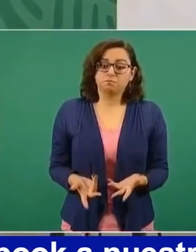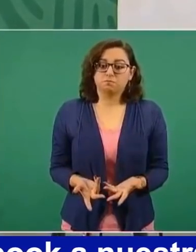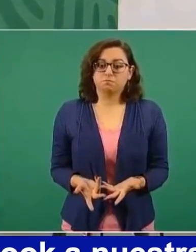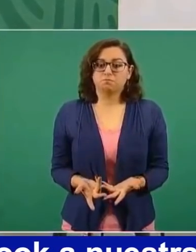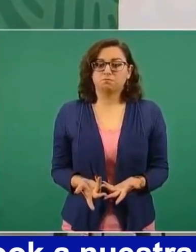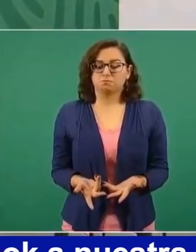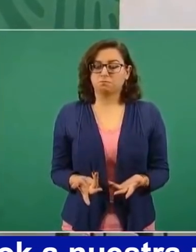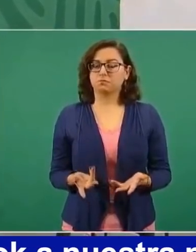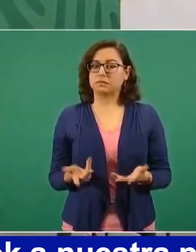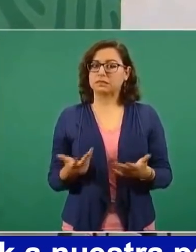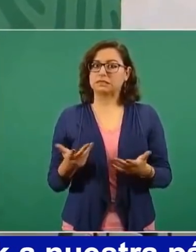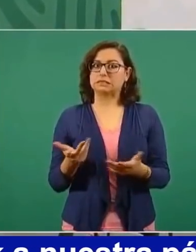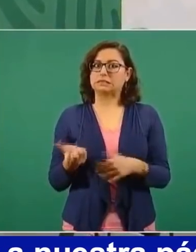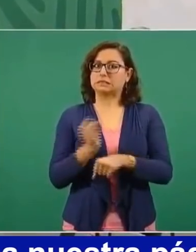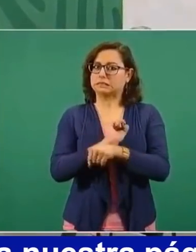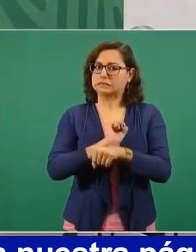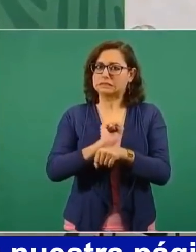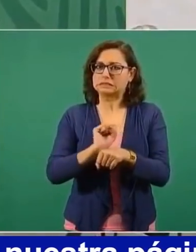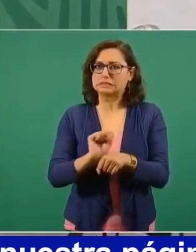incipiente,